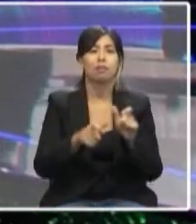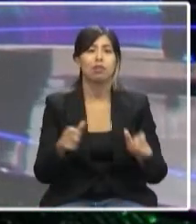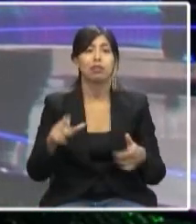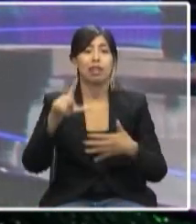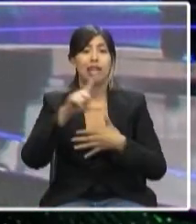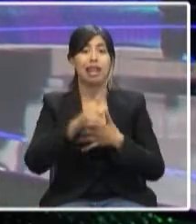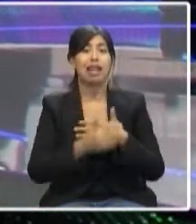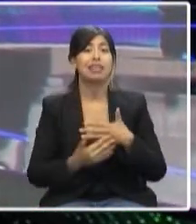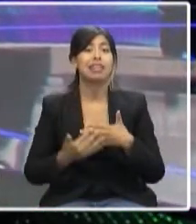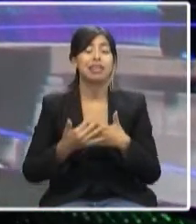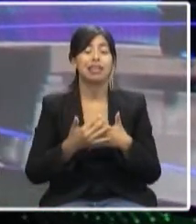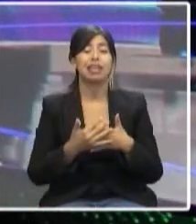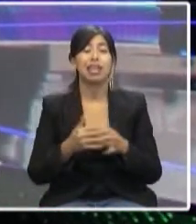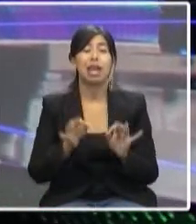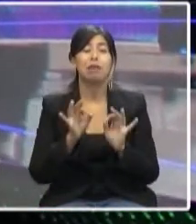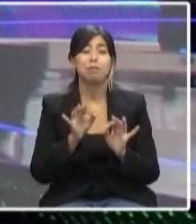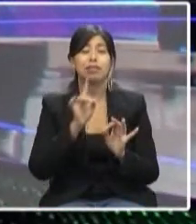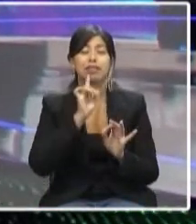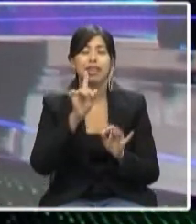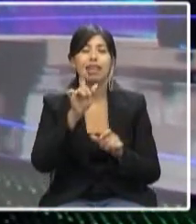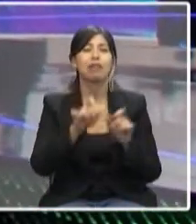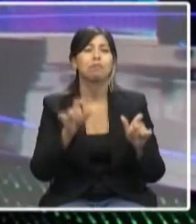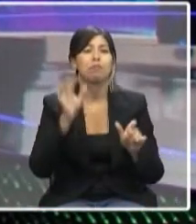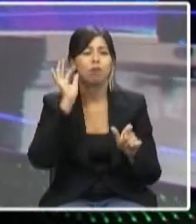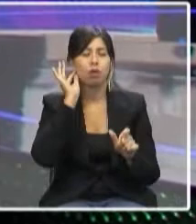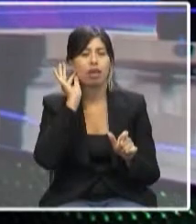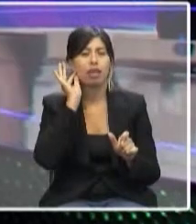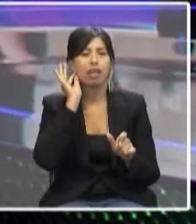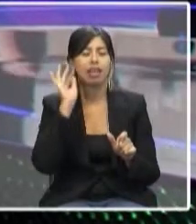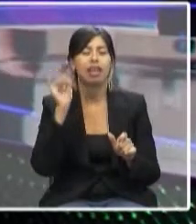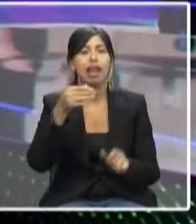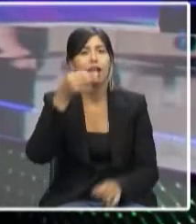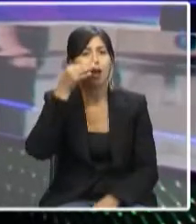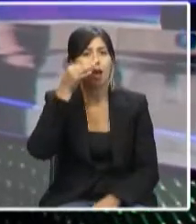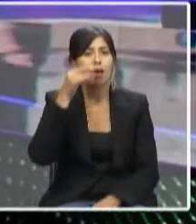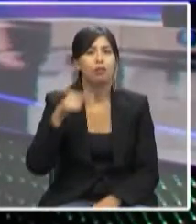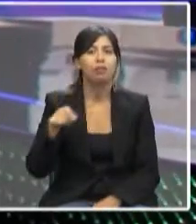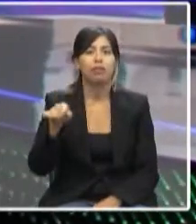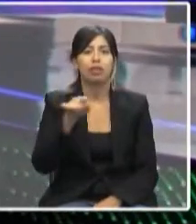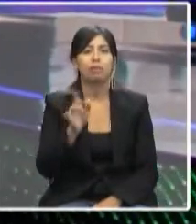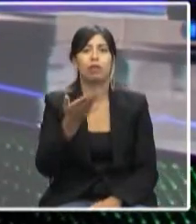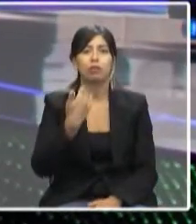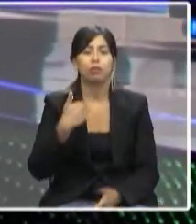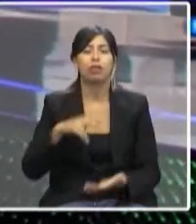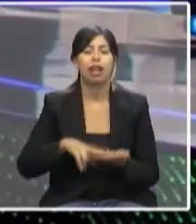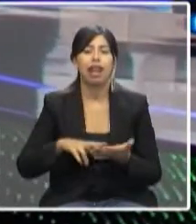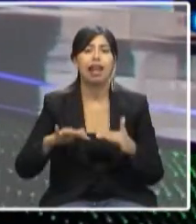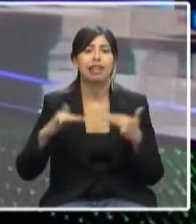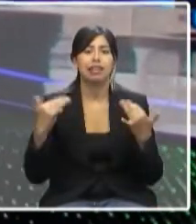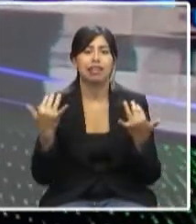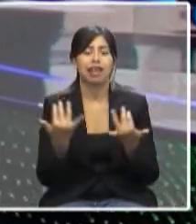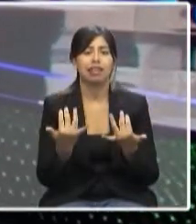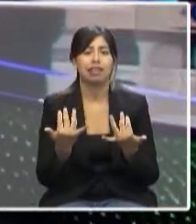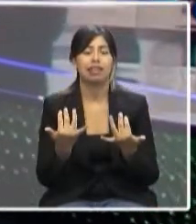Latinoamérica y muy especialmente a las mujeres que observamos nuestra realidad y somos